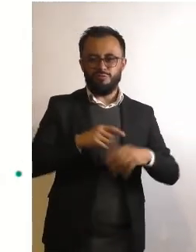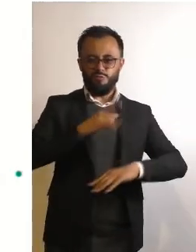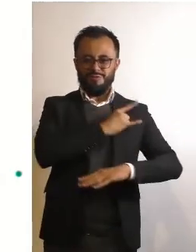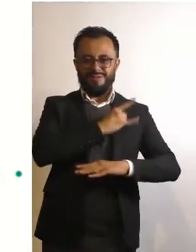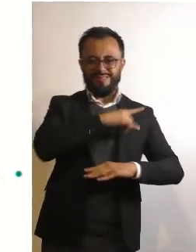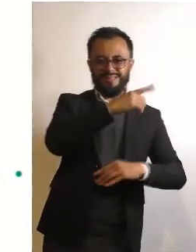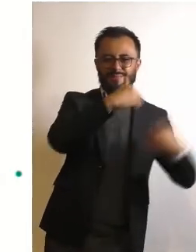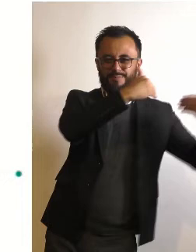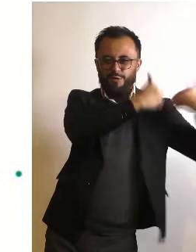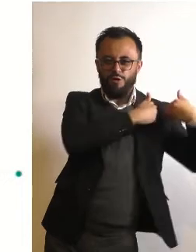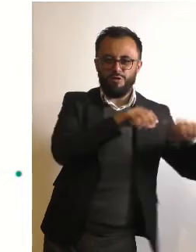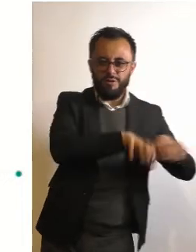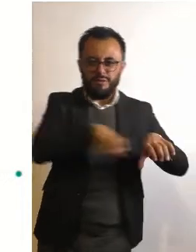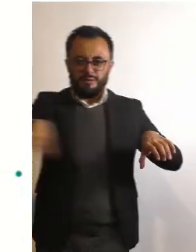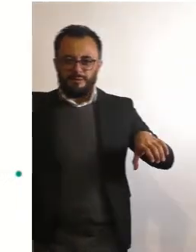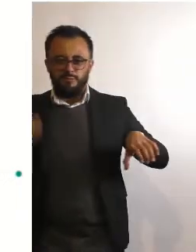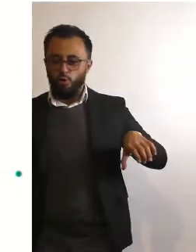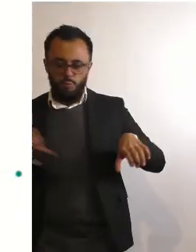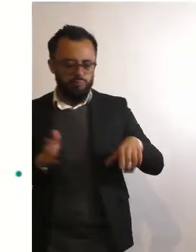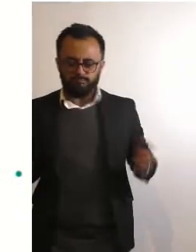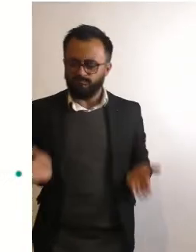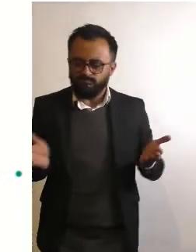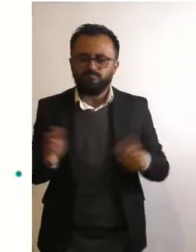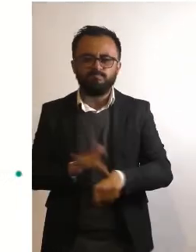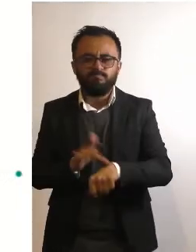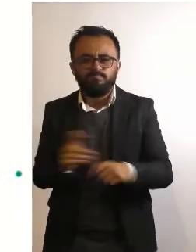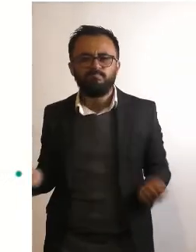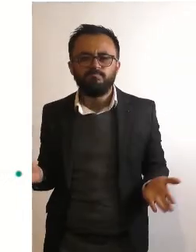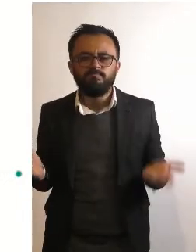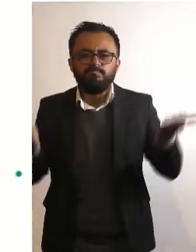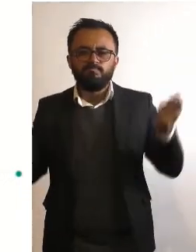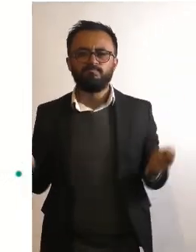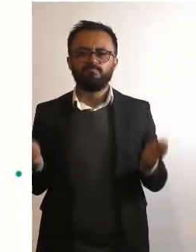Siguiente. Y trabajamos